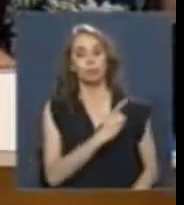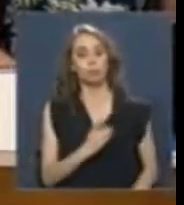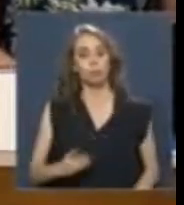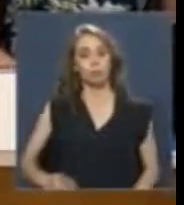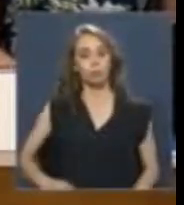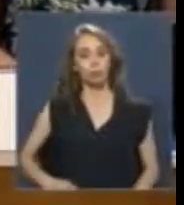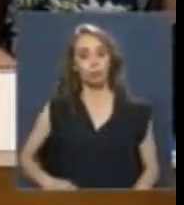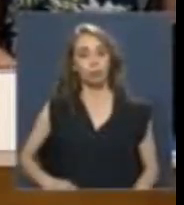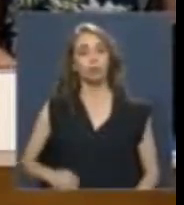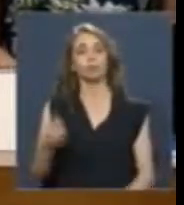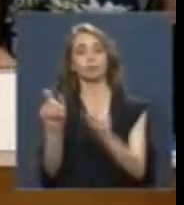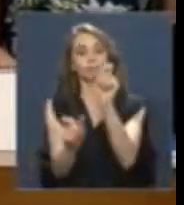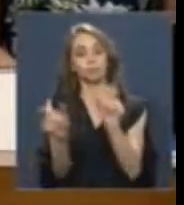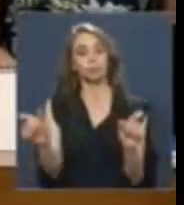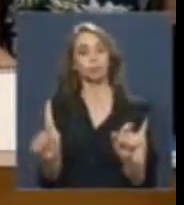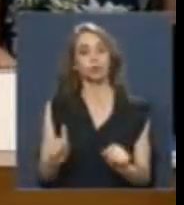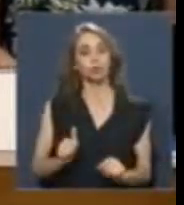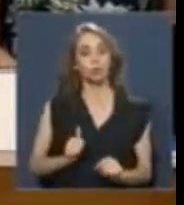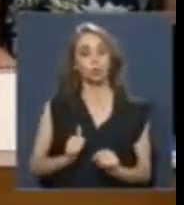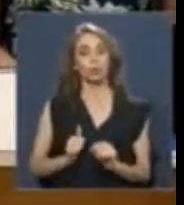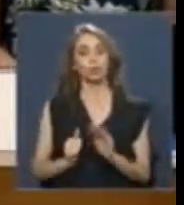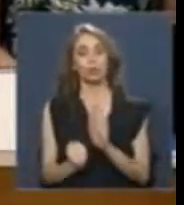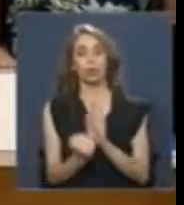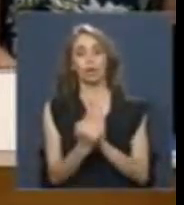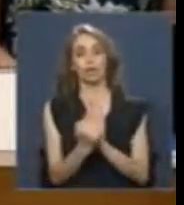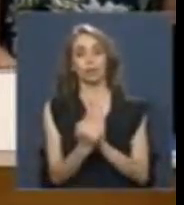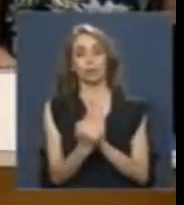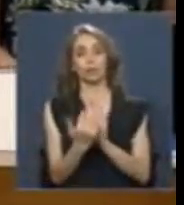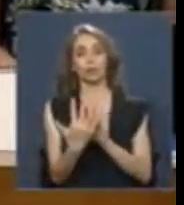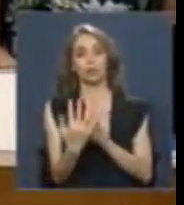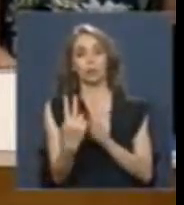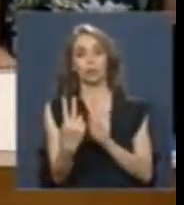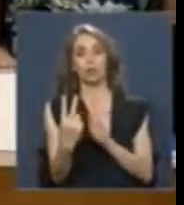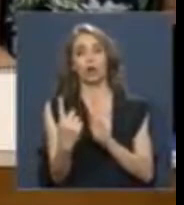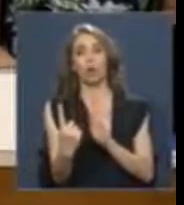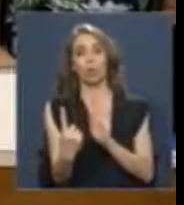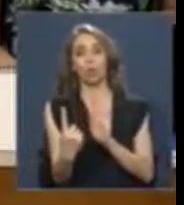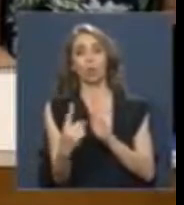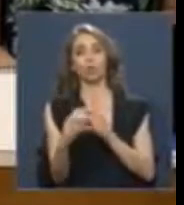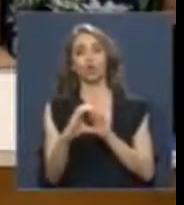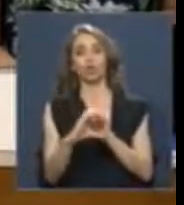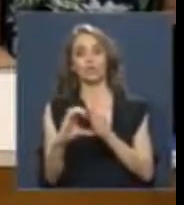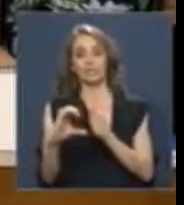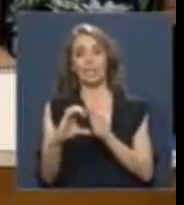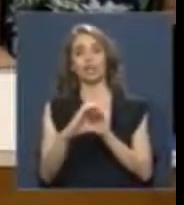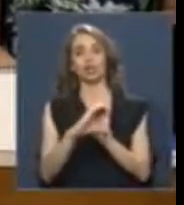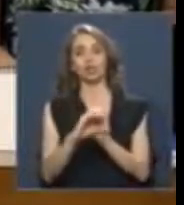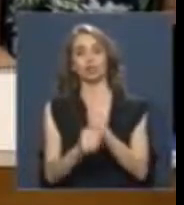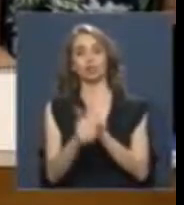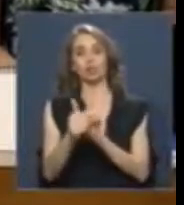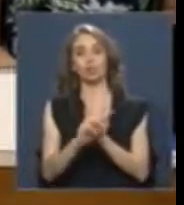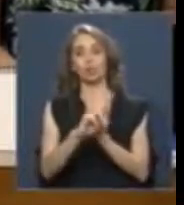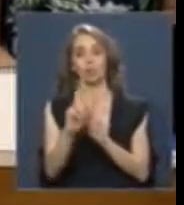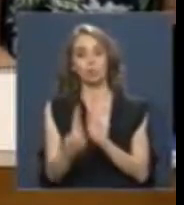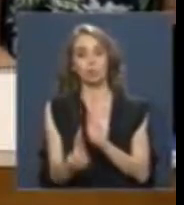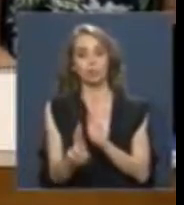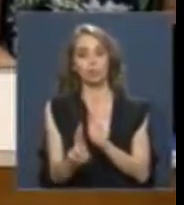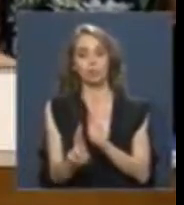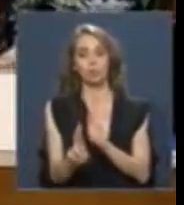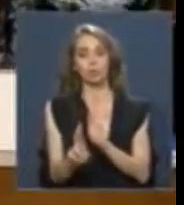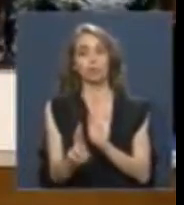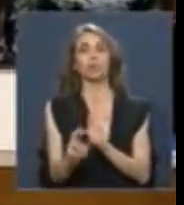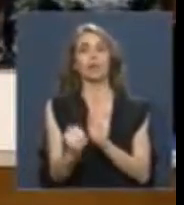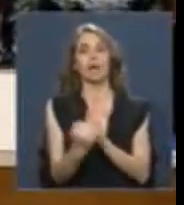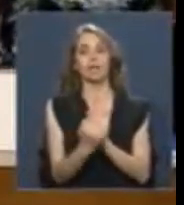diputados, quienes, de conformidad con lo dispuesto en el artículo 52, número 1, letra C, de la Constitución Política de la República